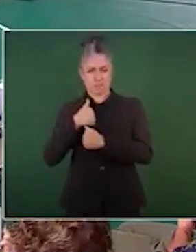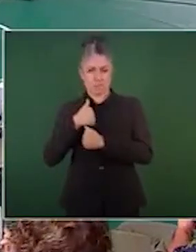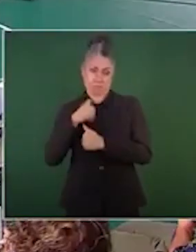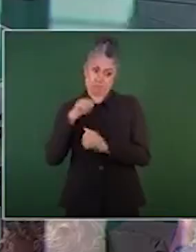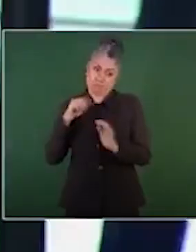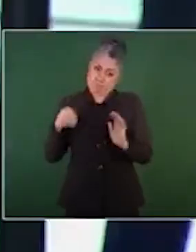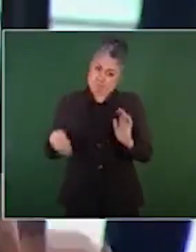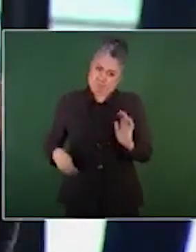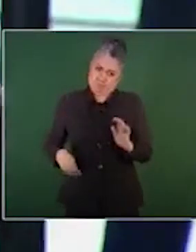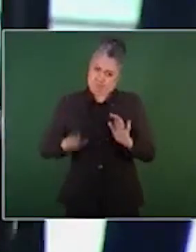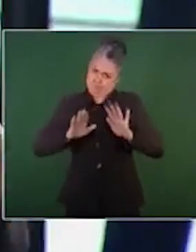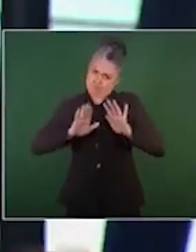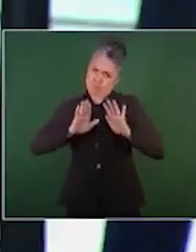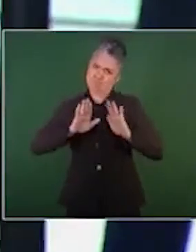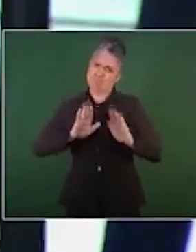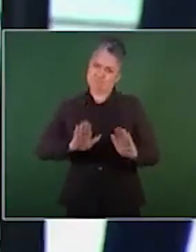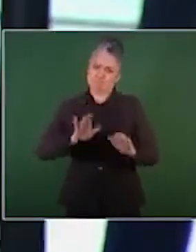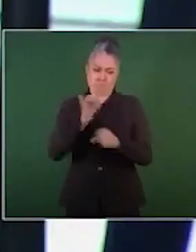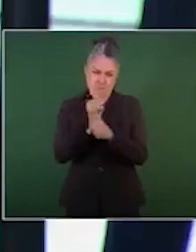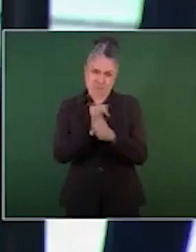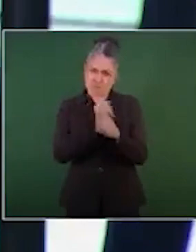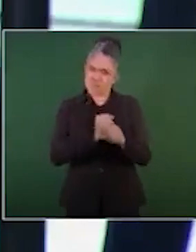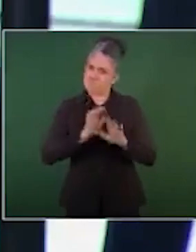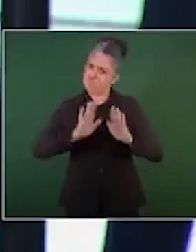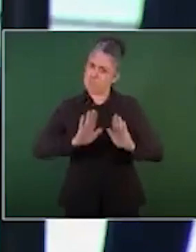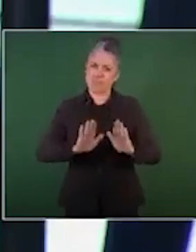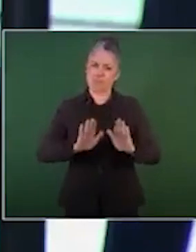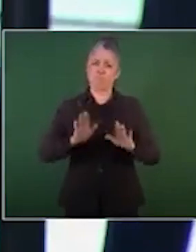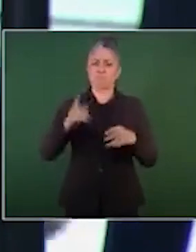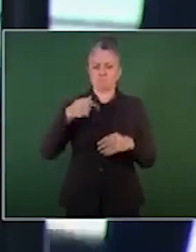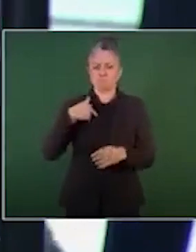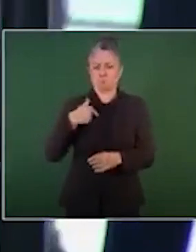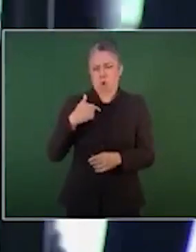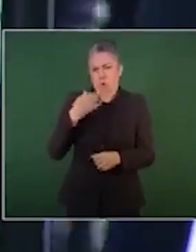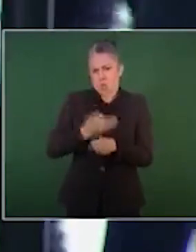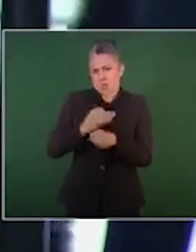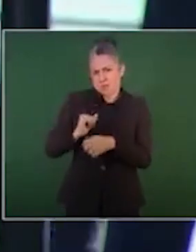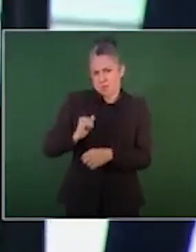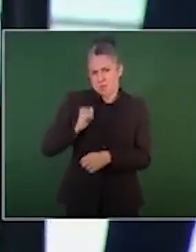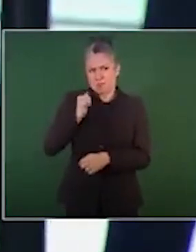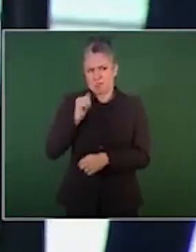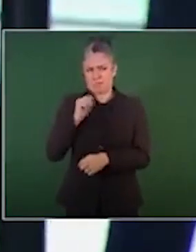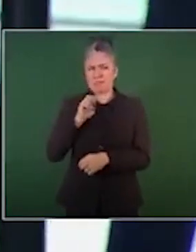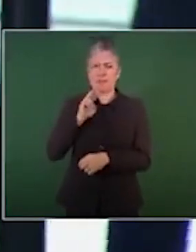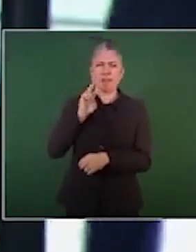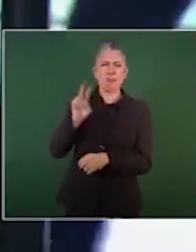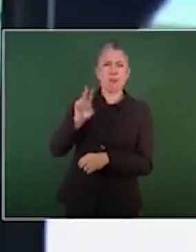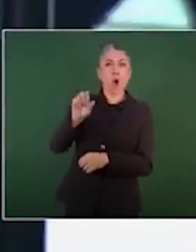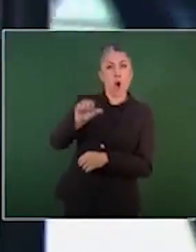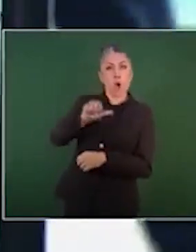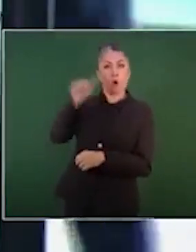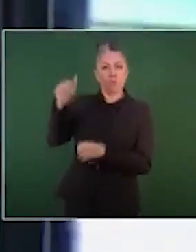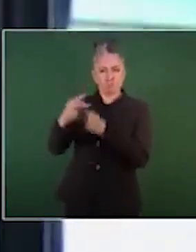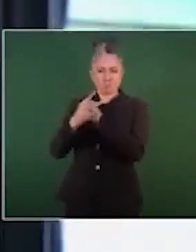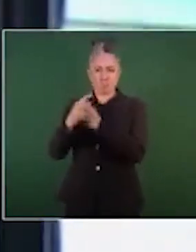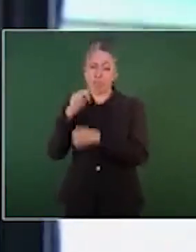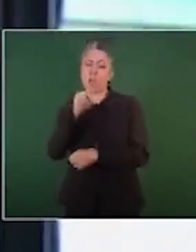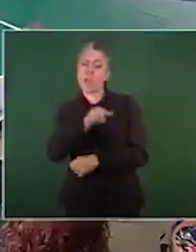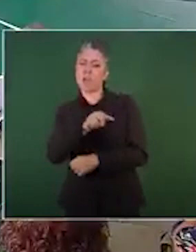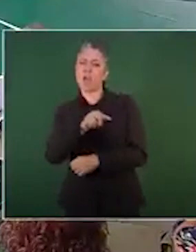del jey Aprovechando que están aquí los secretarios quisiera preguntarles Cuál es su postura frente estas acusaciones que se les hacen